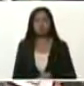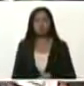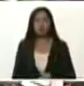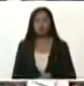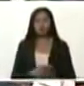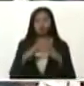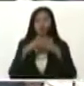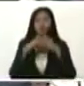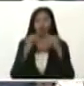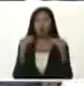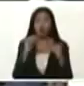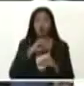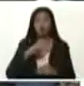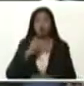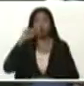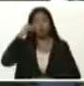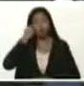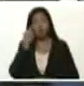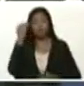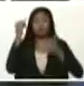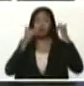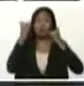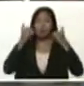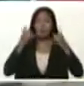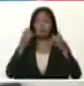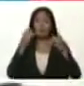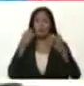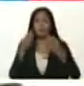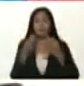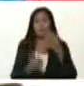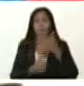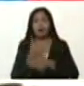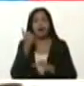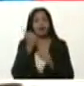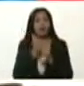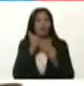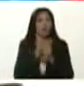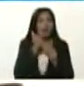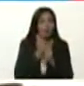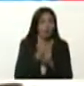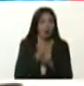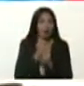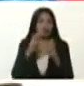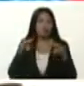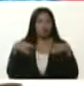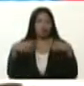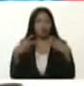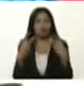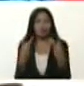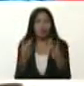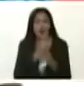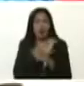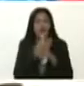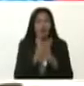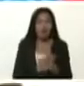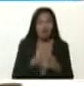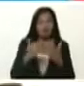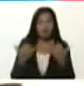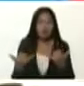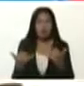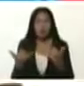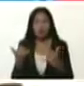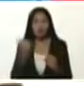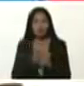todo esto hay que recordarlo y celebrarlo con más trabajo. Renovar la energía